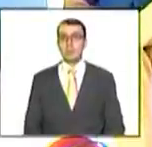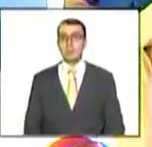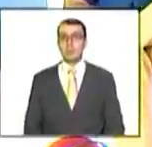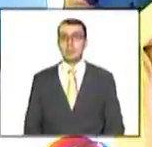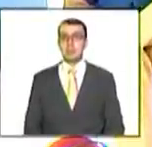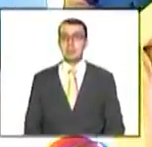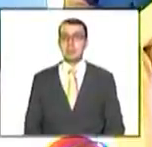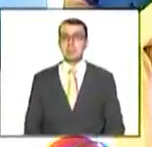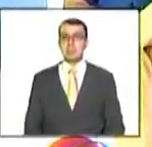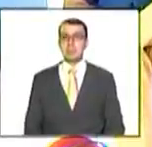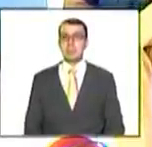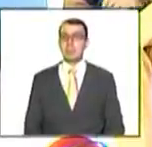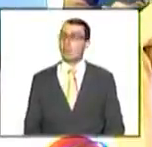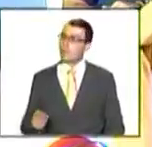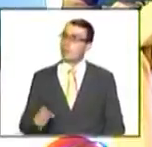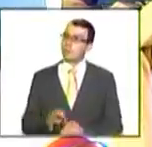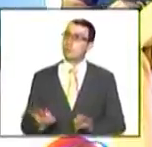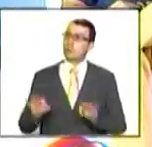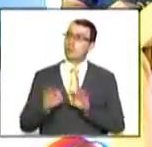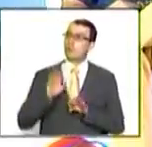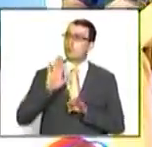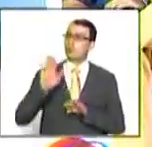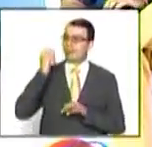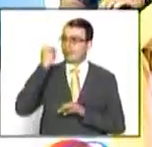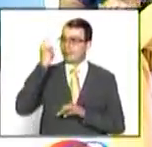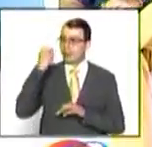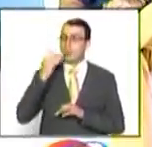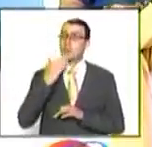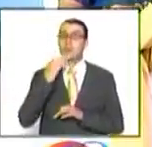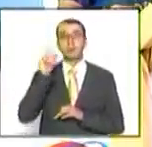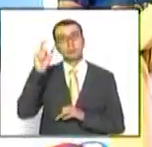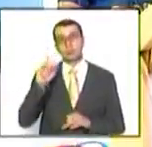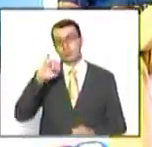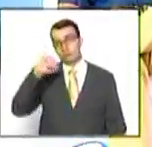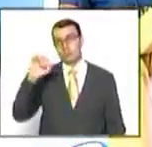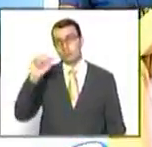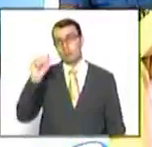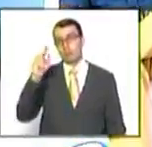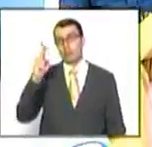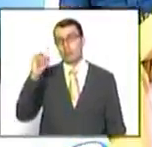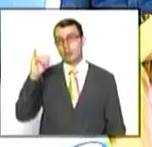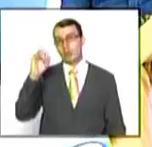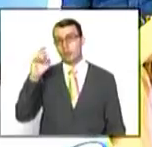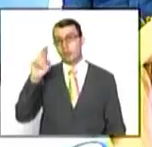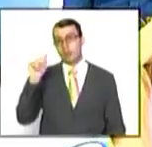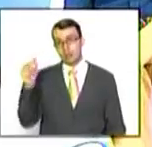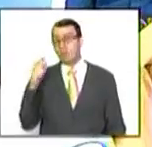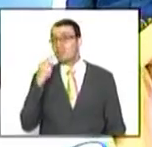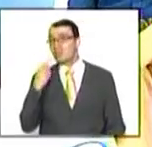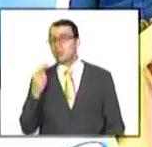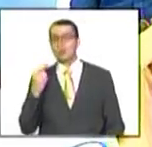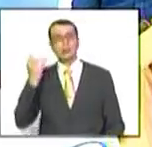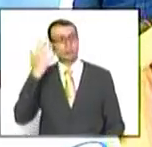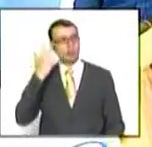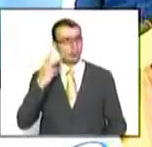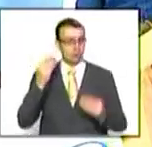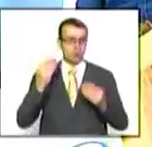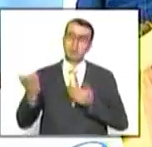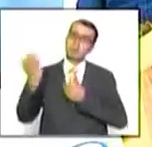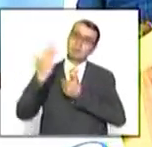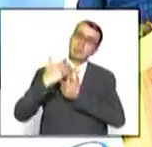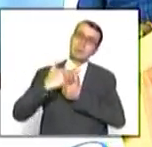ustedes entiendan algo. Lo que Javier dijo ahora lo escuchamos a diario en nuestras consultas. Llega el paciente y me dice, no,